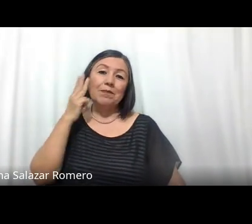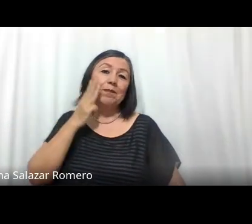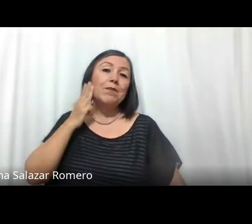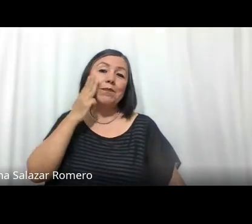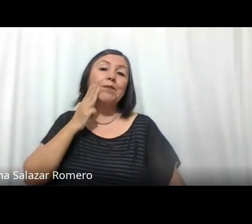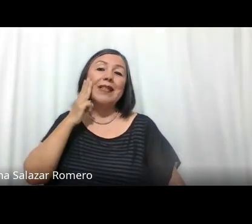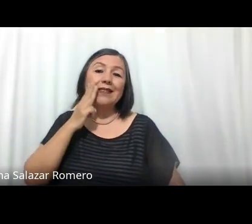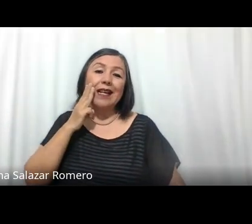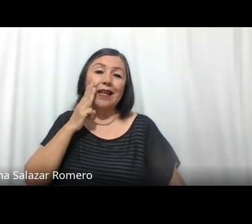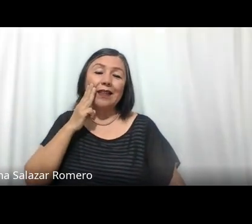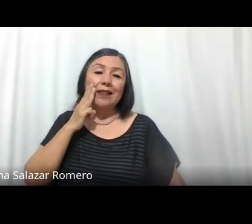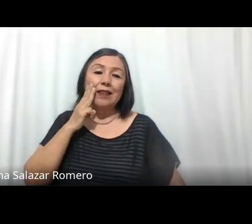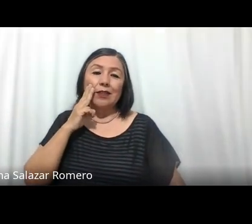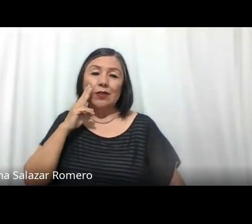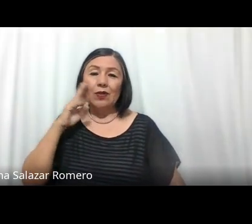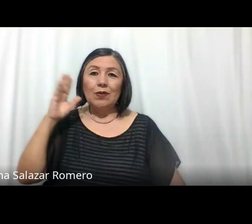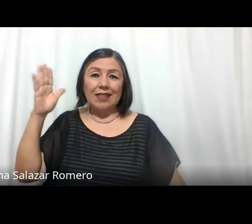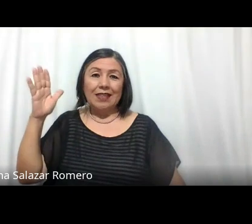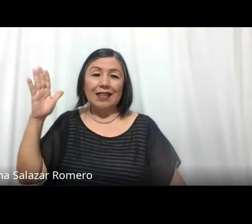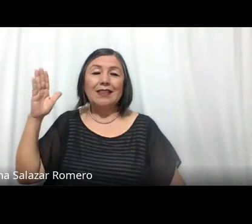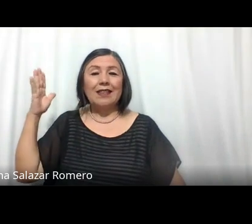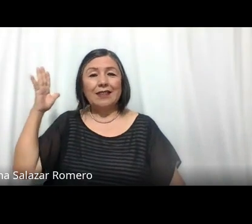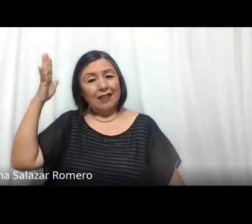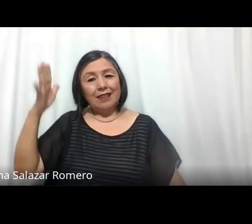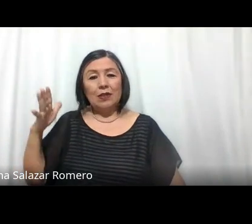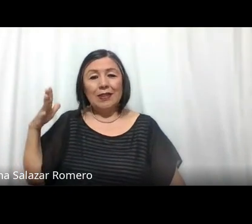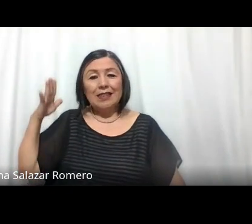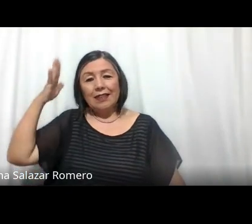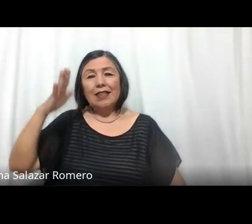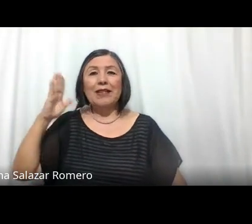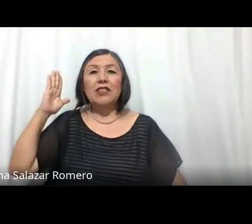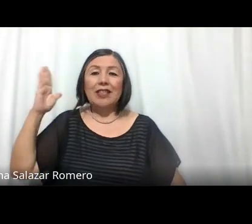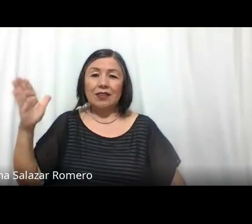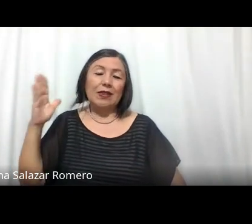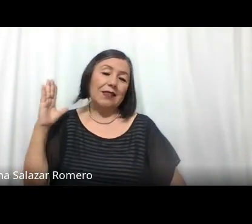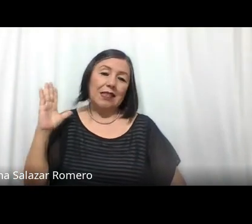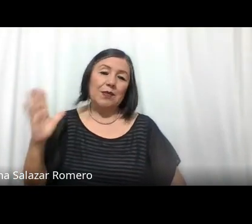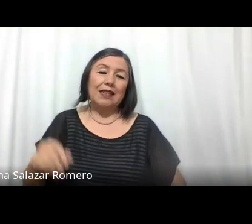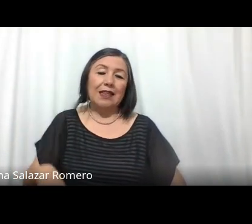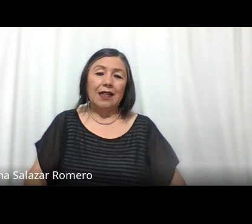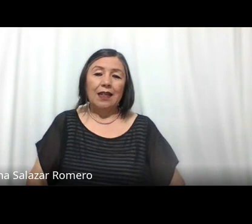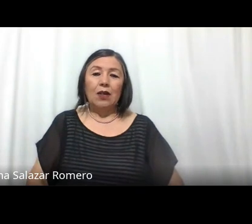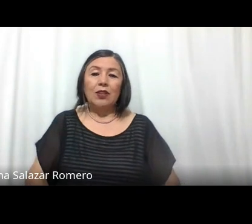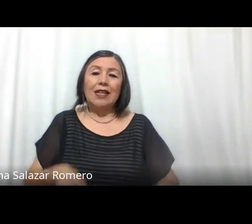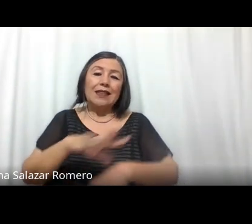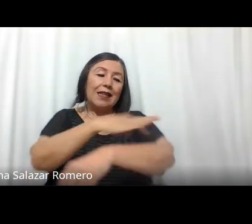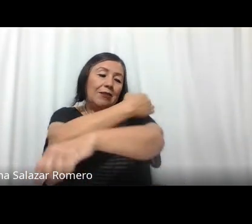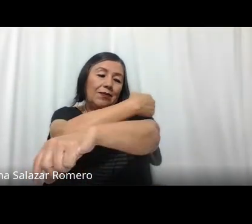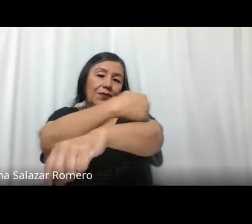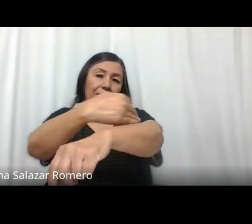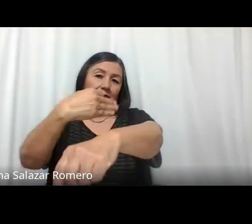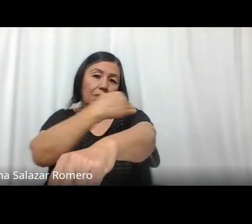¿sí? Manzana. Son señas que se utilizan en el espacio, que esto es ipsilateral.